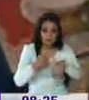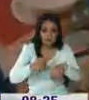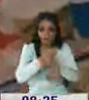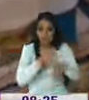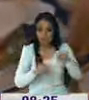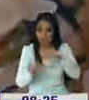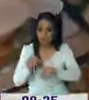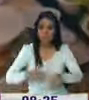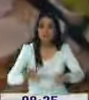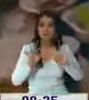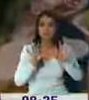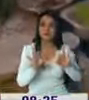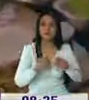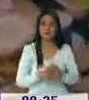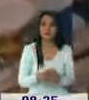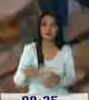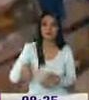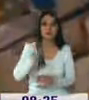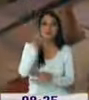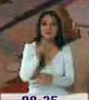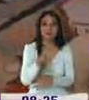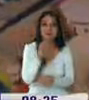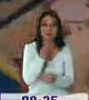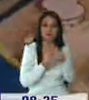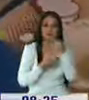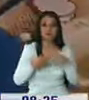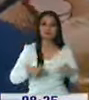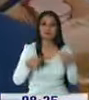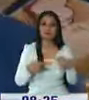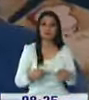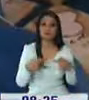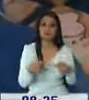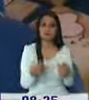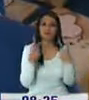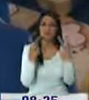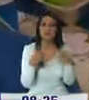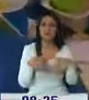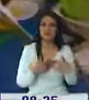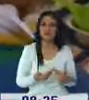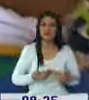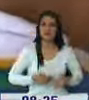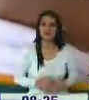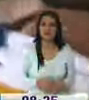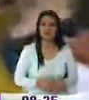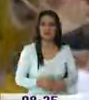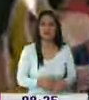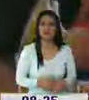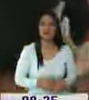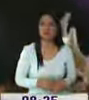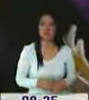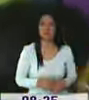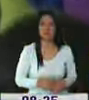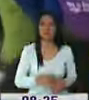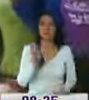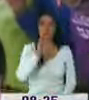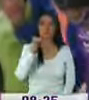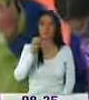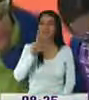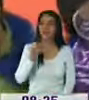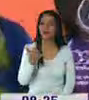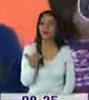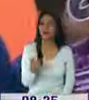que necesitan para su dieta diaria. Vamos a ver de qué se trata entonces. Hola Carlos, cuéntanos del día de hoy